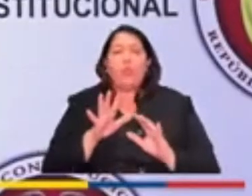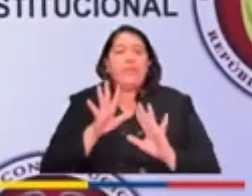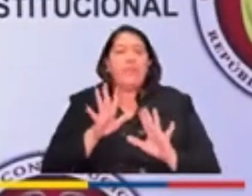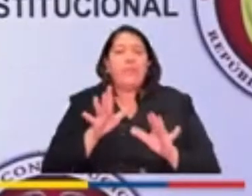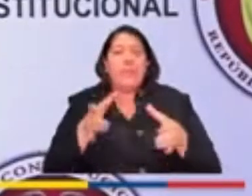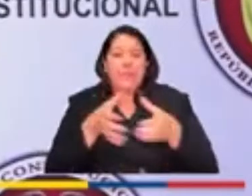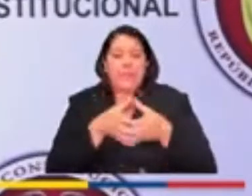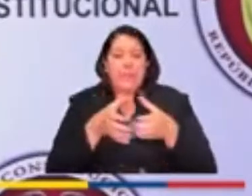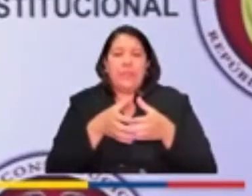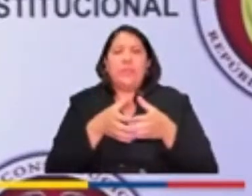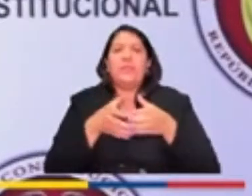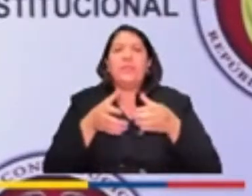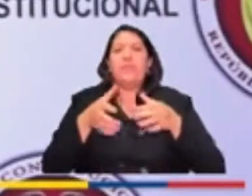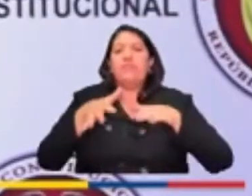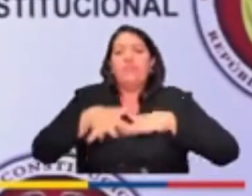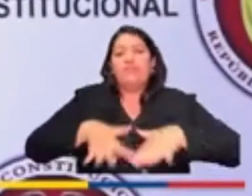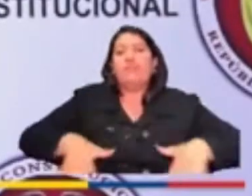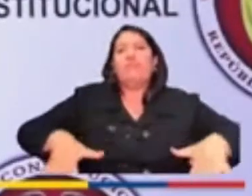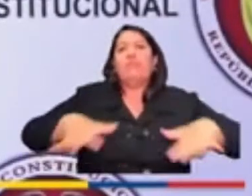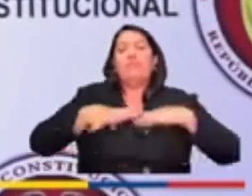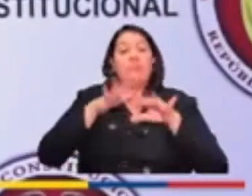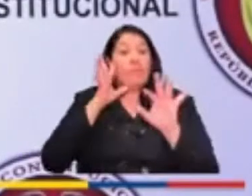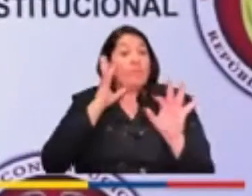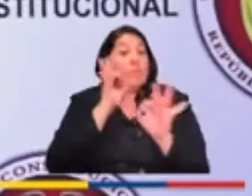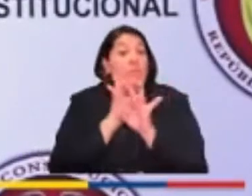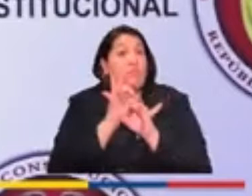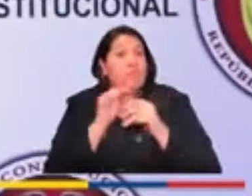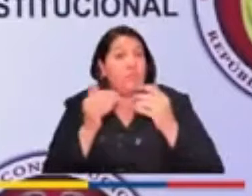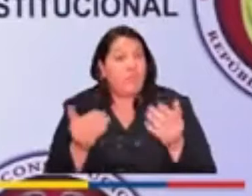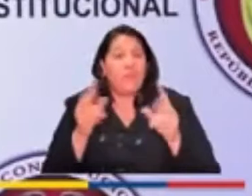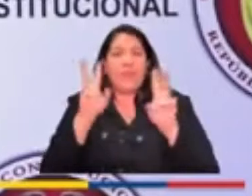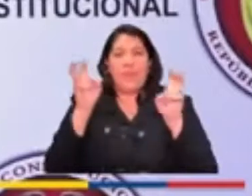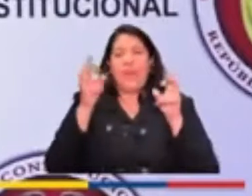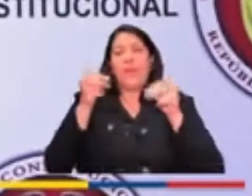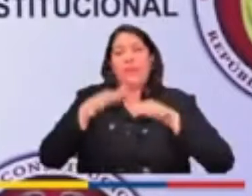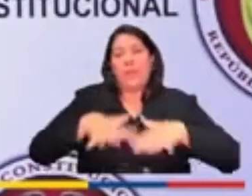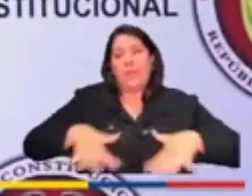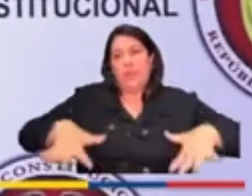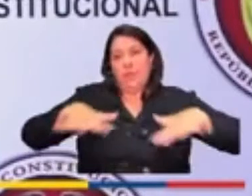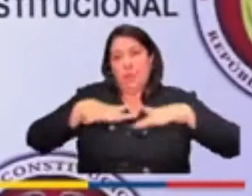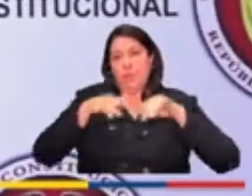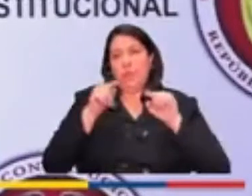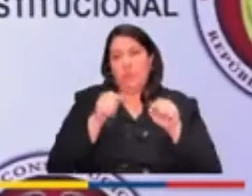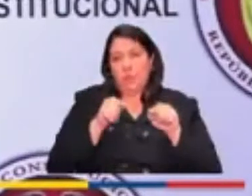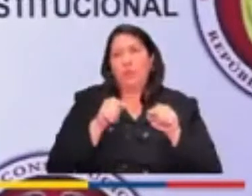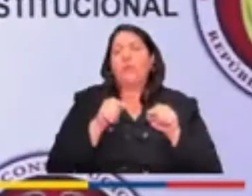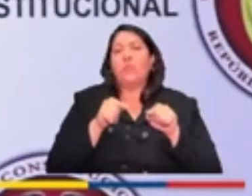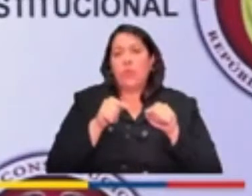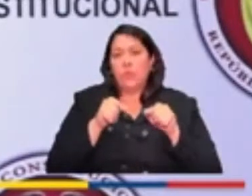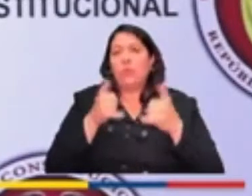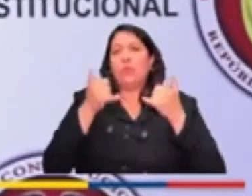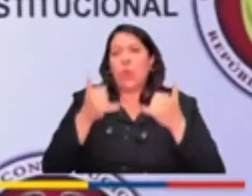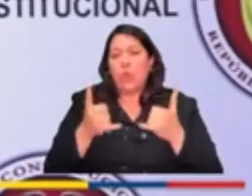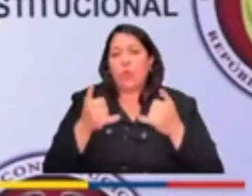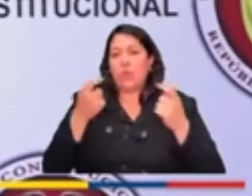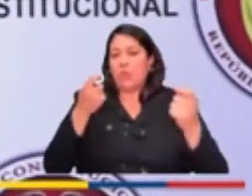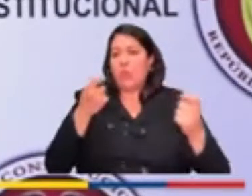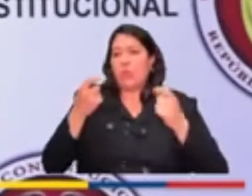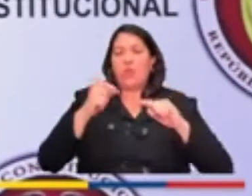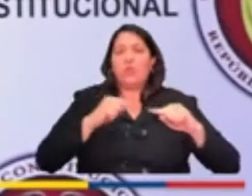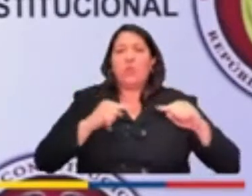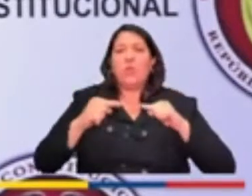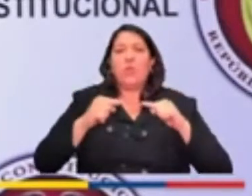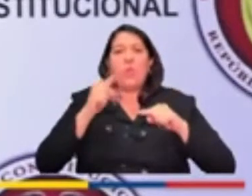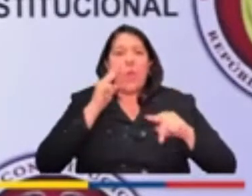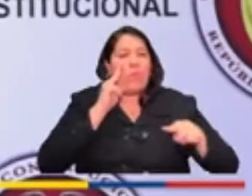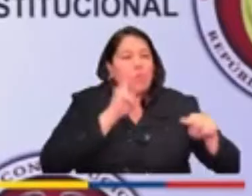materia territorial, por eso mi enfoque va a ser tema de territorio. De igual manera, estoy coordinando en este momento un observatorio de